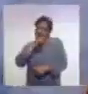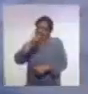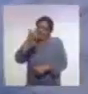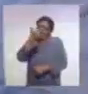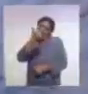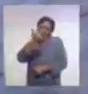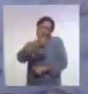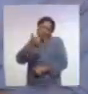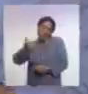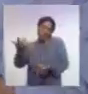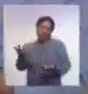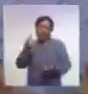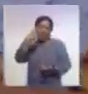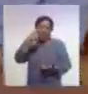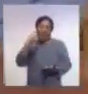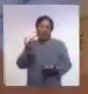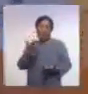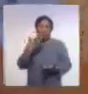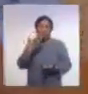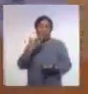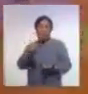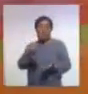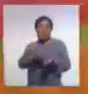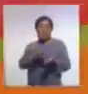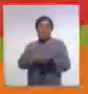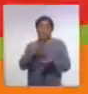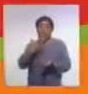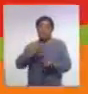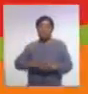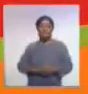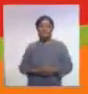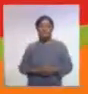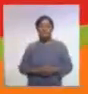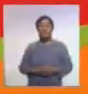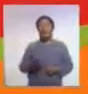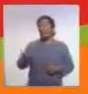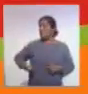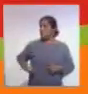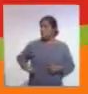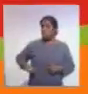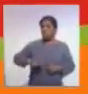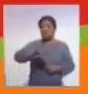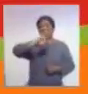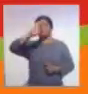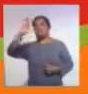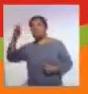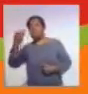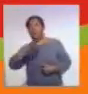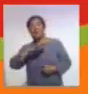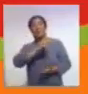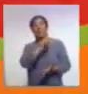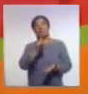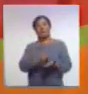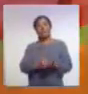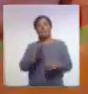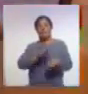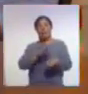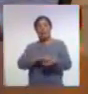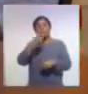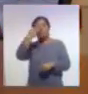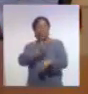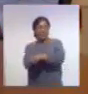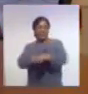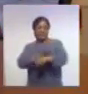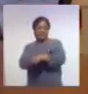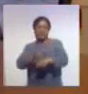caso. Perfecto, pues muy interesante este tema sobre las reformas que se realizan a la ley, sobre todo siempre en beneficio de los niños y niñas